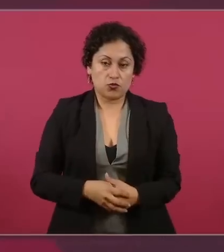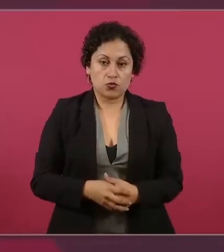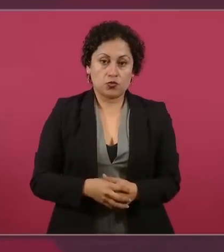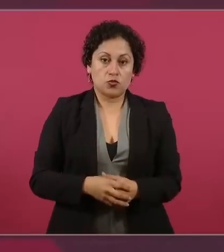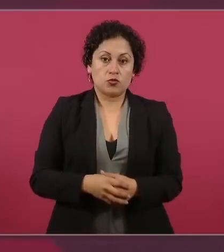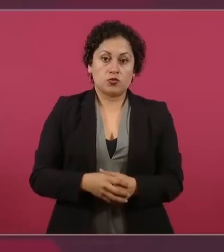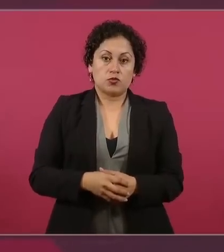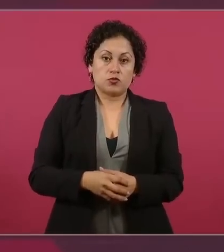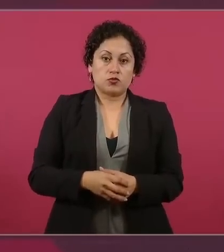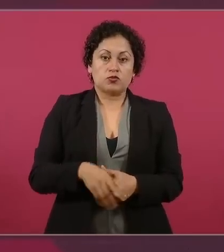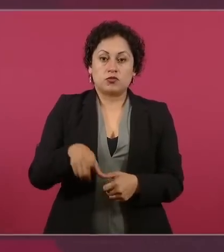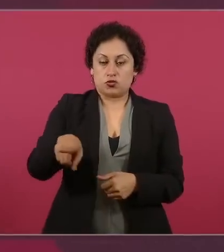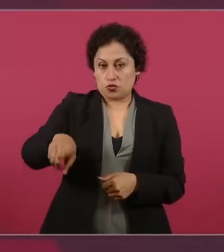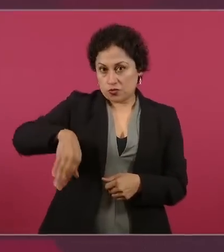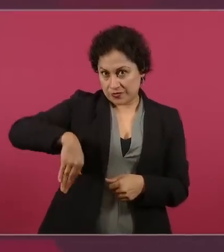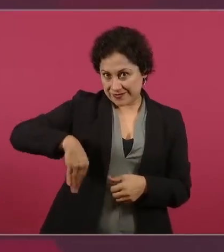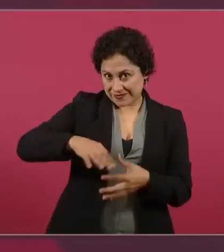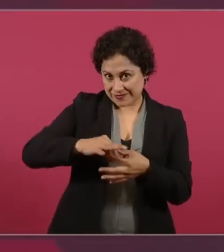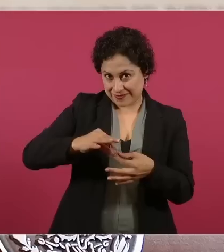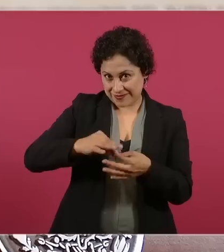Tú acabas de dar un dato